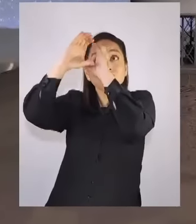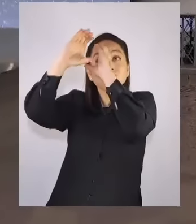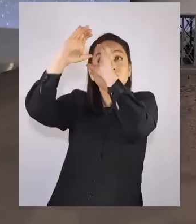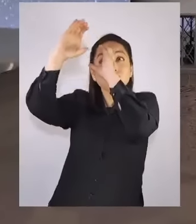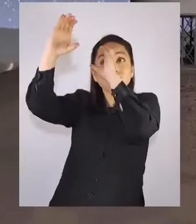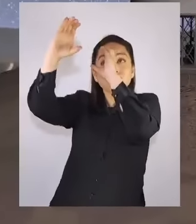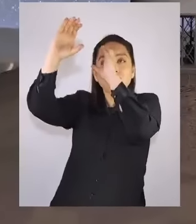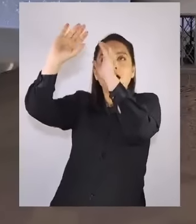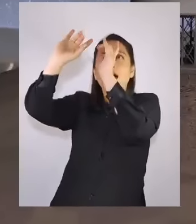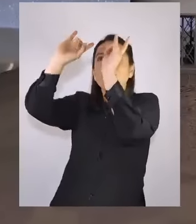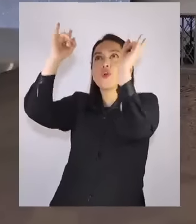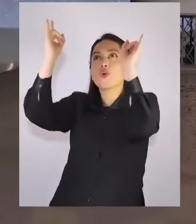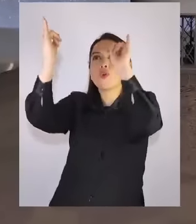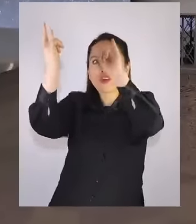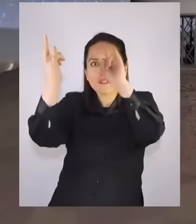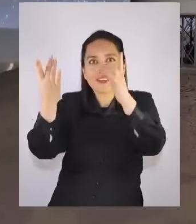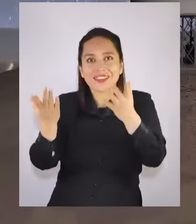universo.